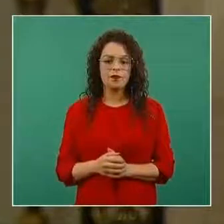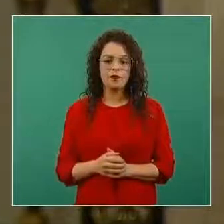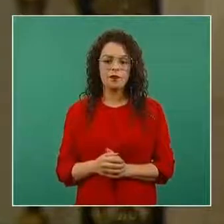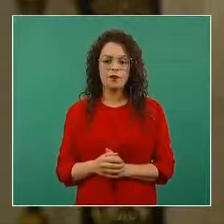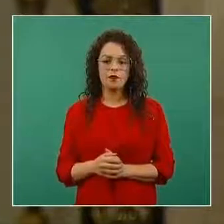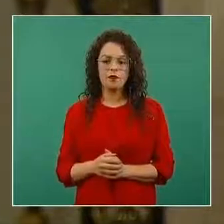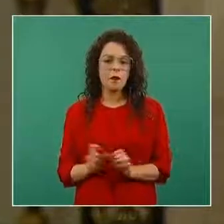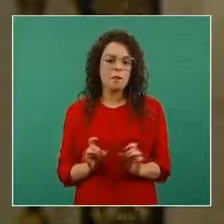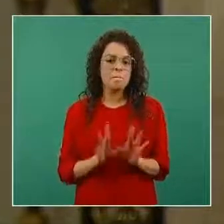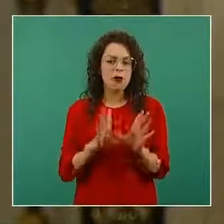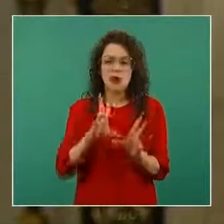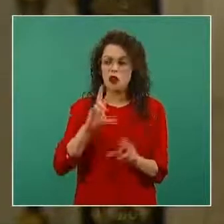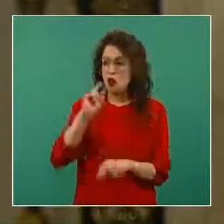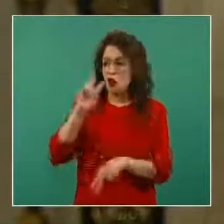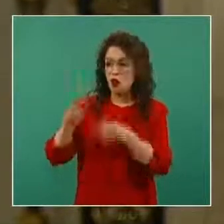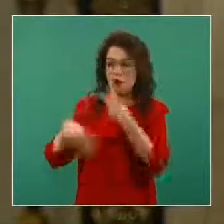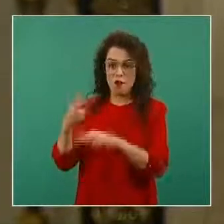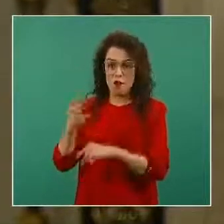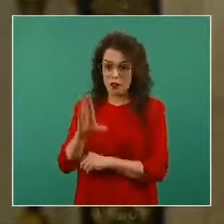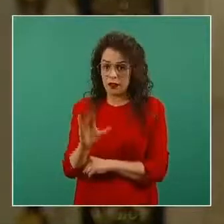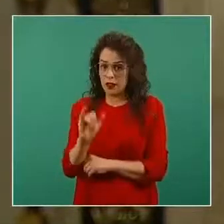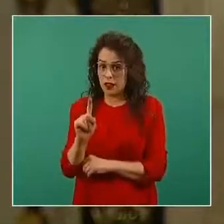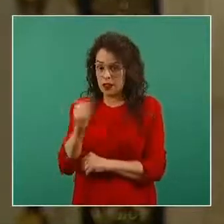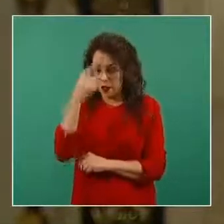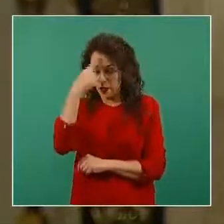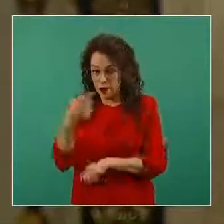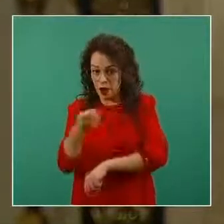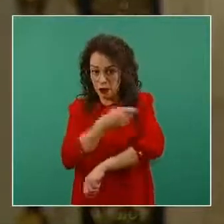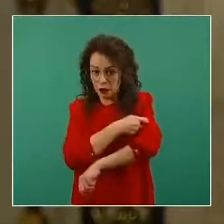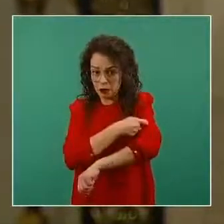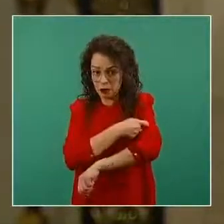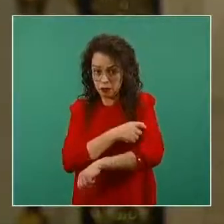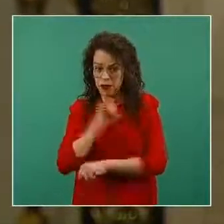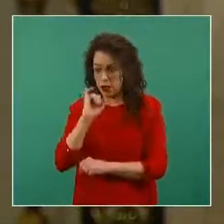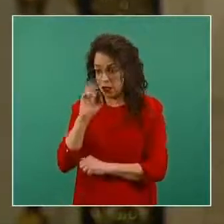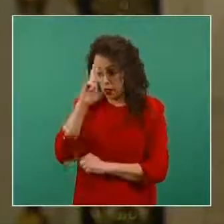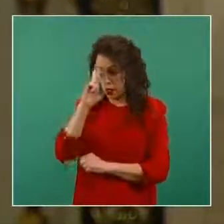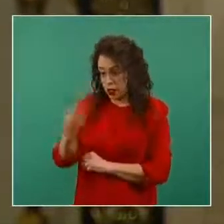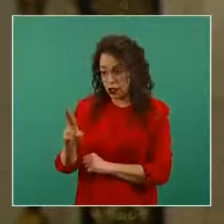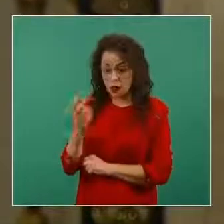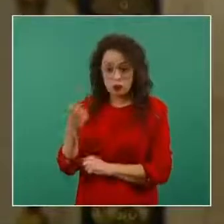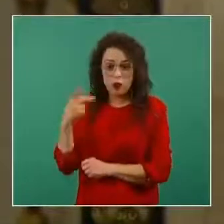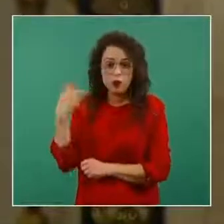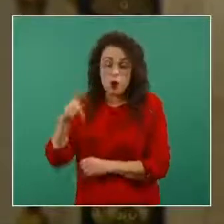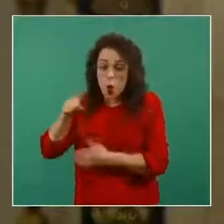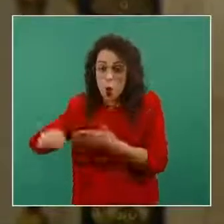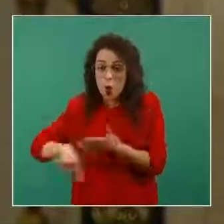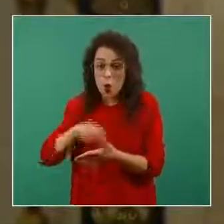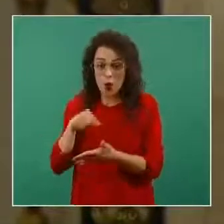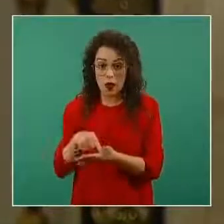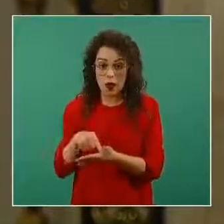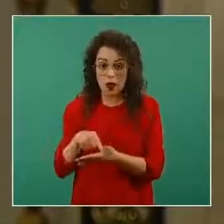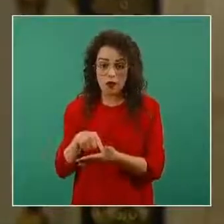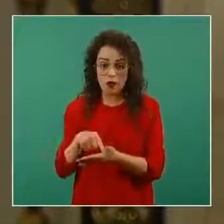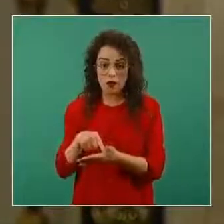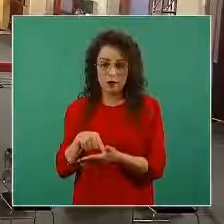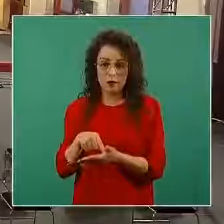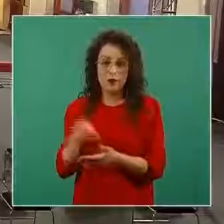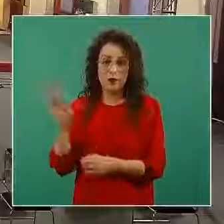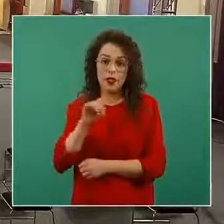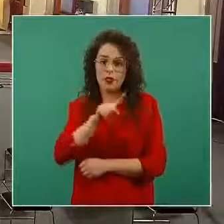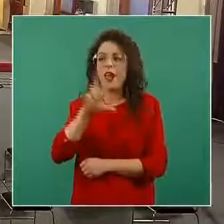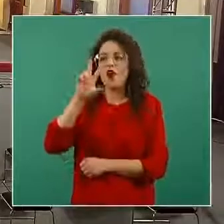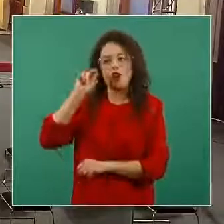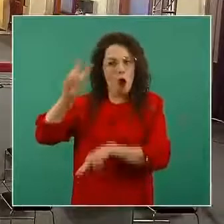cita, se les respetaría también su vacuna o su lugar, en dado caso de que, le vuelvo a repetir, no asistan.